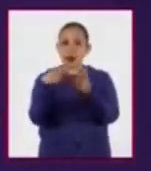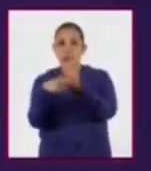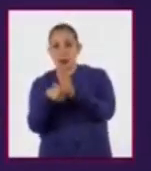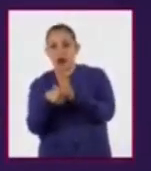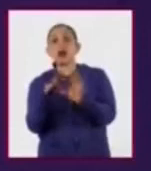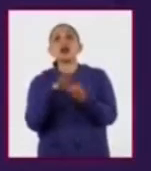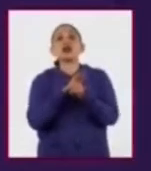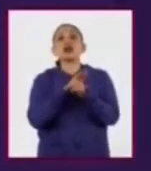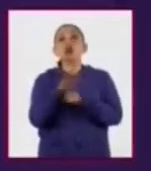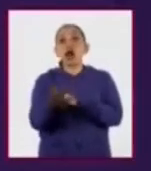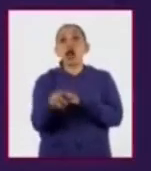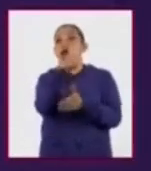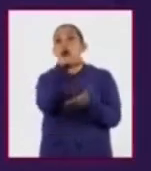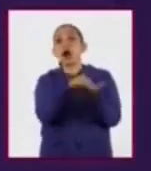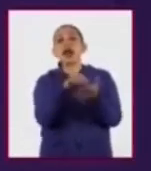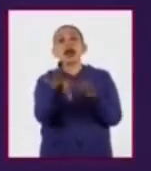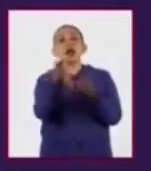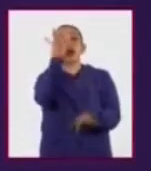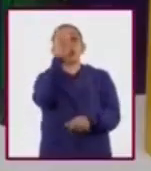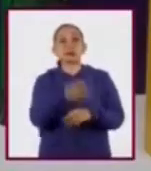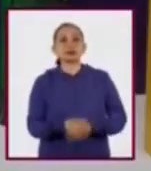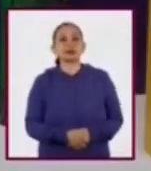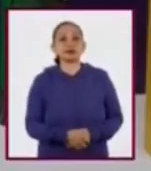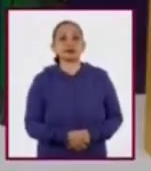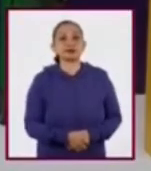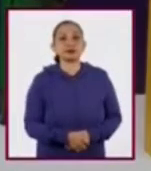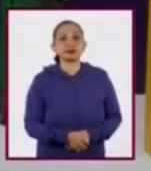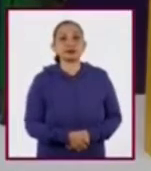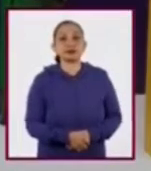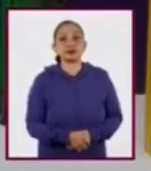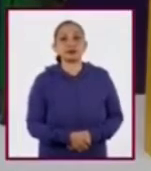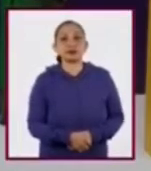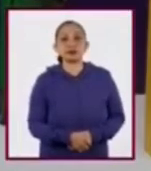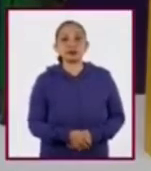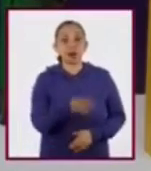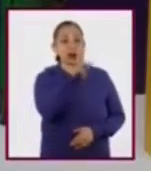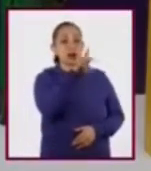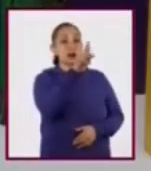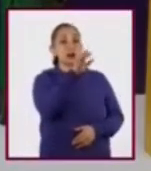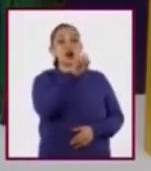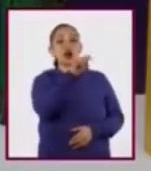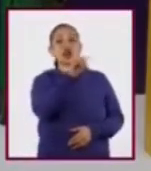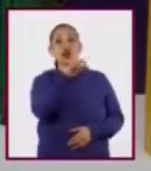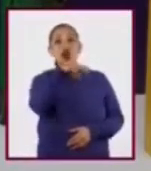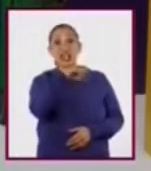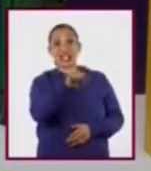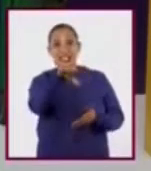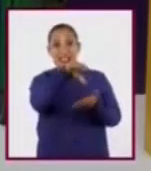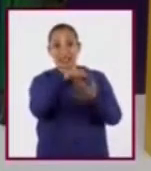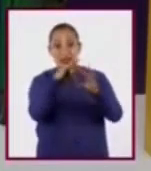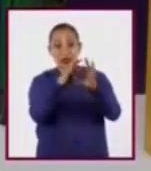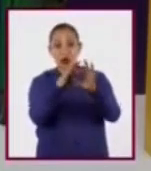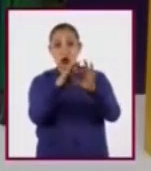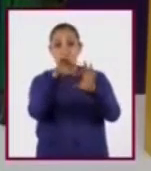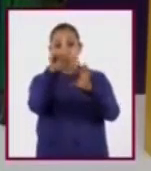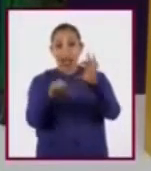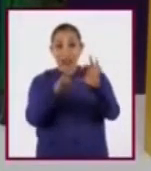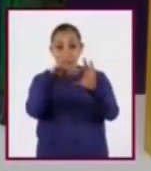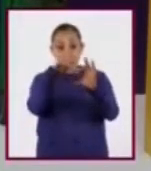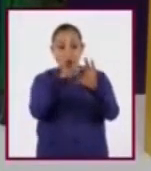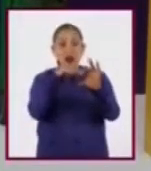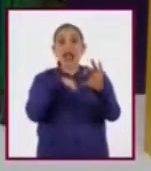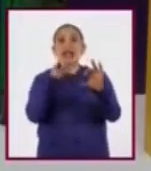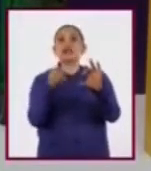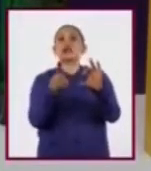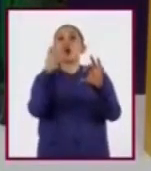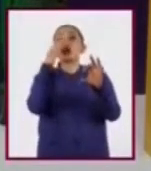del átomo las podemos encontrar. El número de protones en el núcleo de los átomos es el que determina